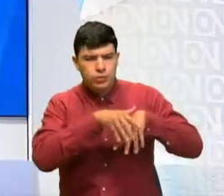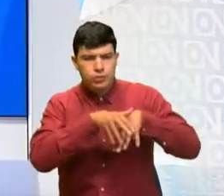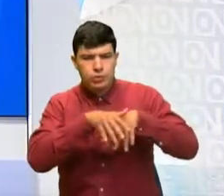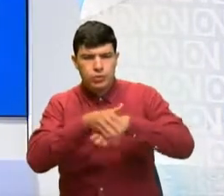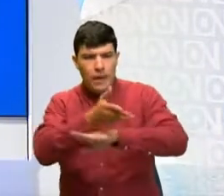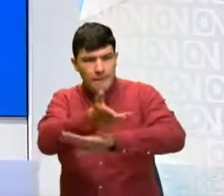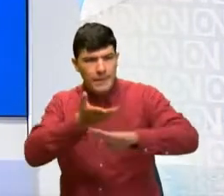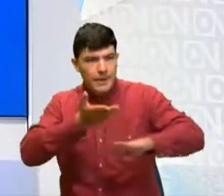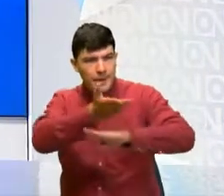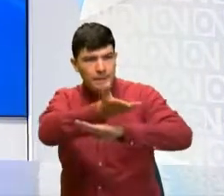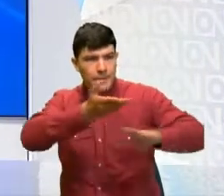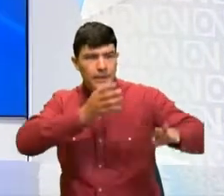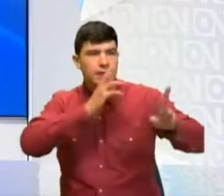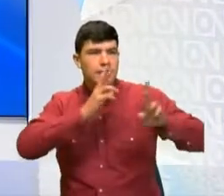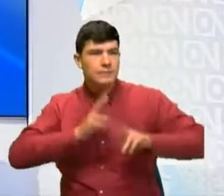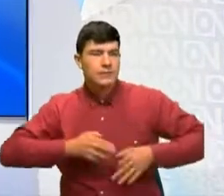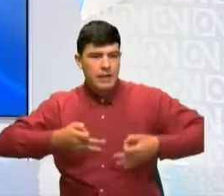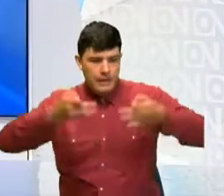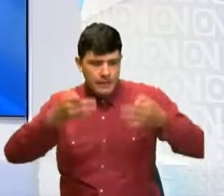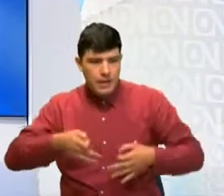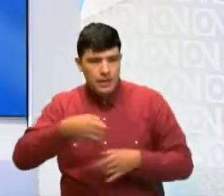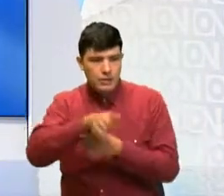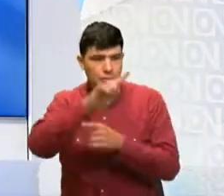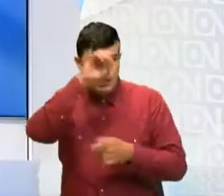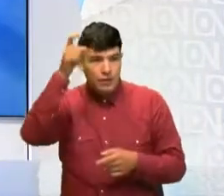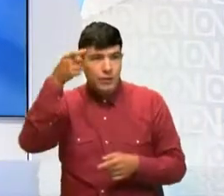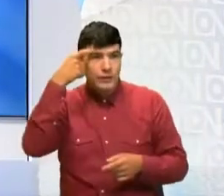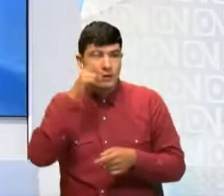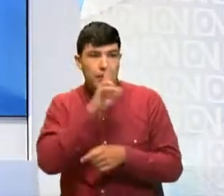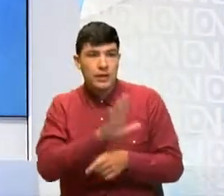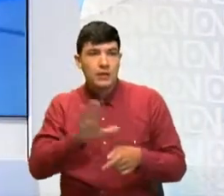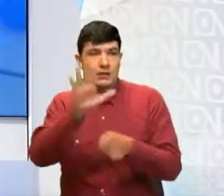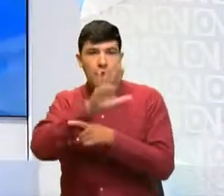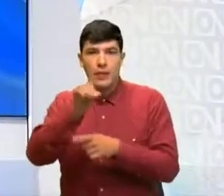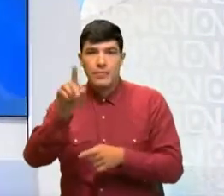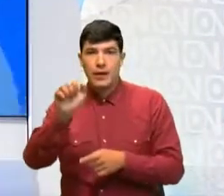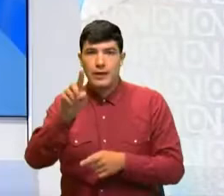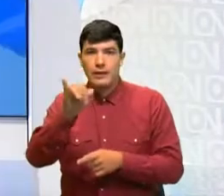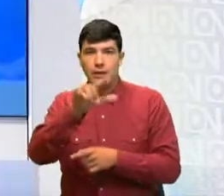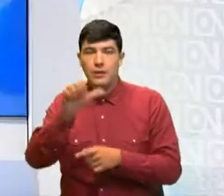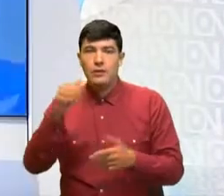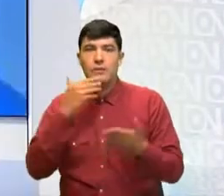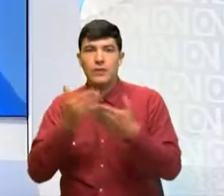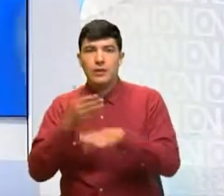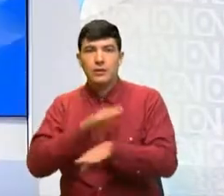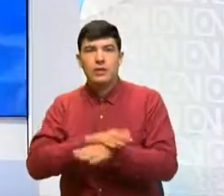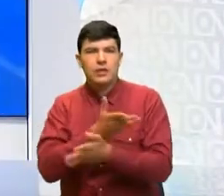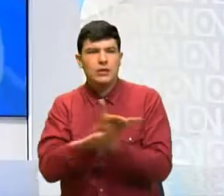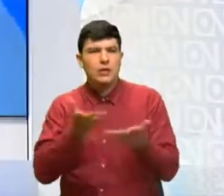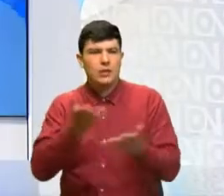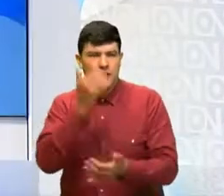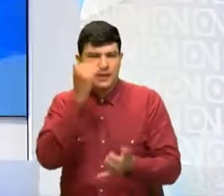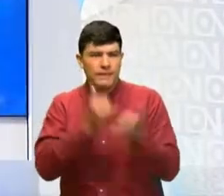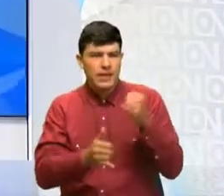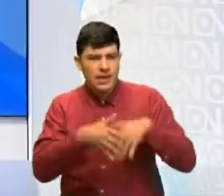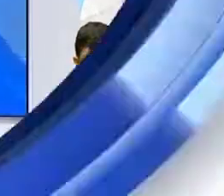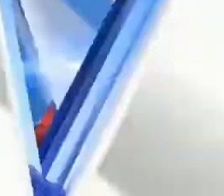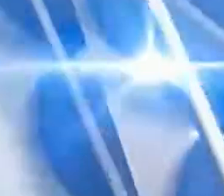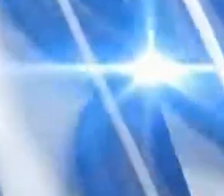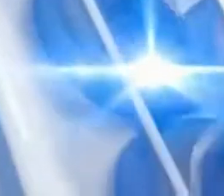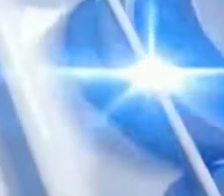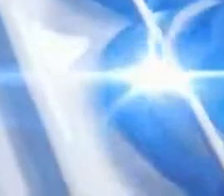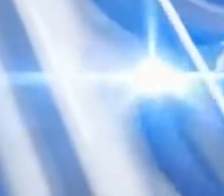poco exigiendo respuestas inmediatas al gobierno nacional danilo coronel buenas tardes donde culminó esta marcha y quienes se sumaron a esta